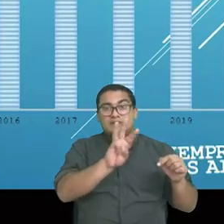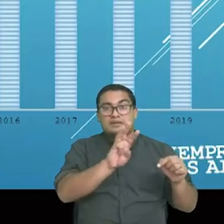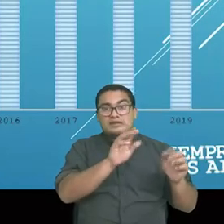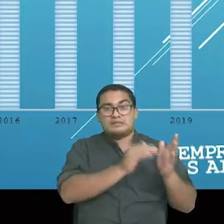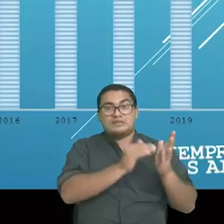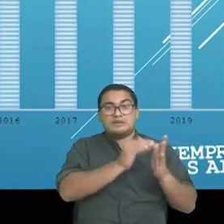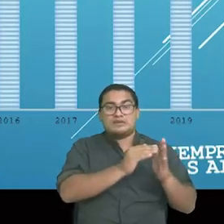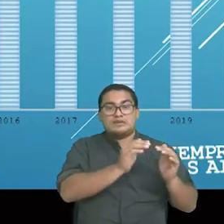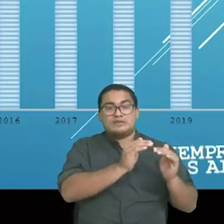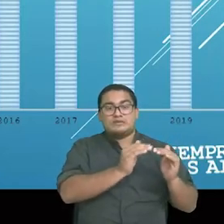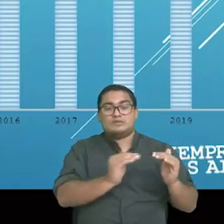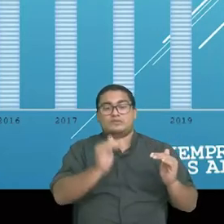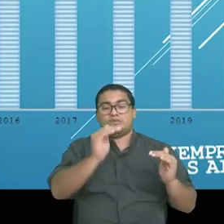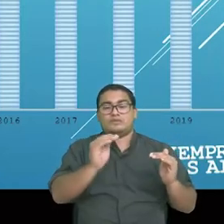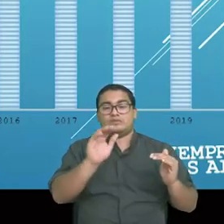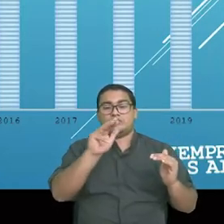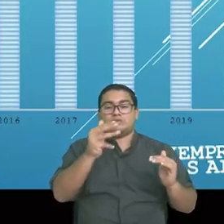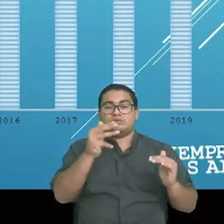a